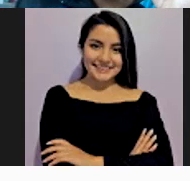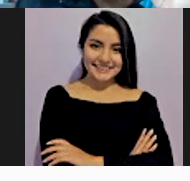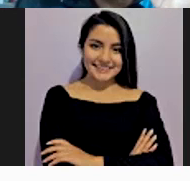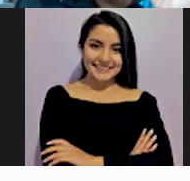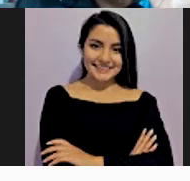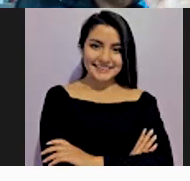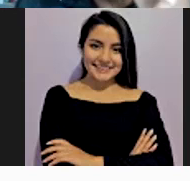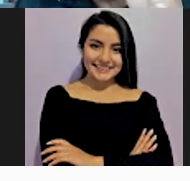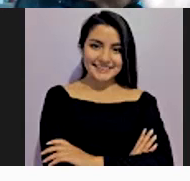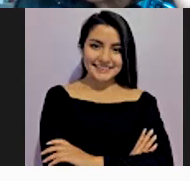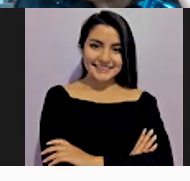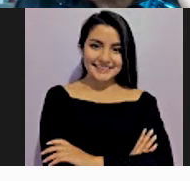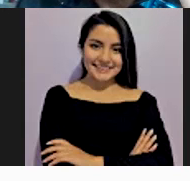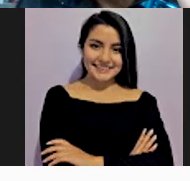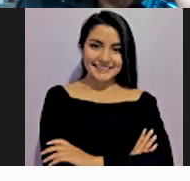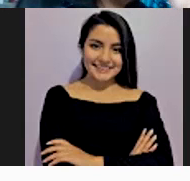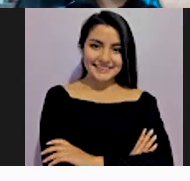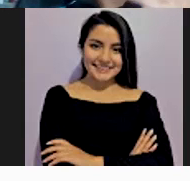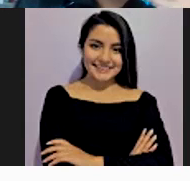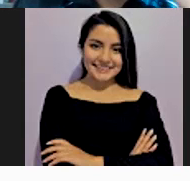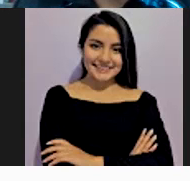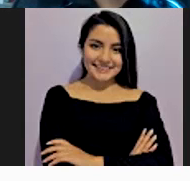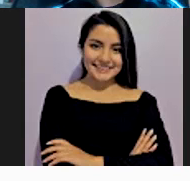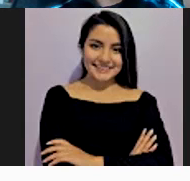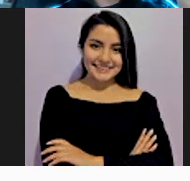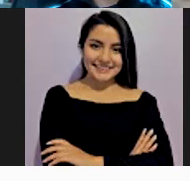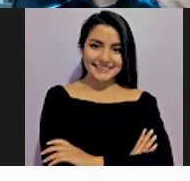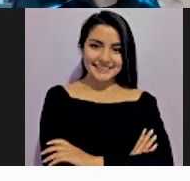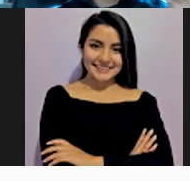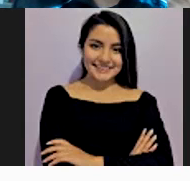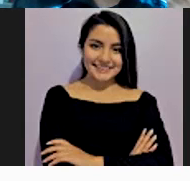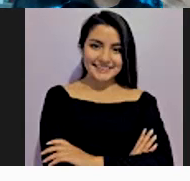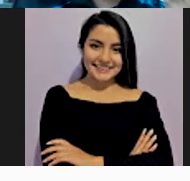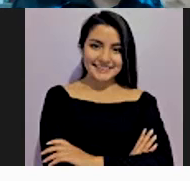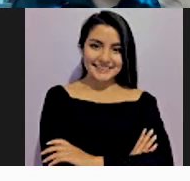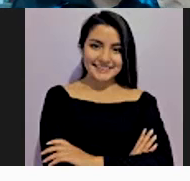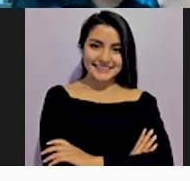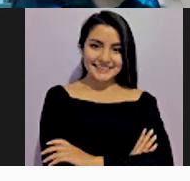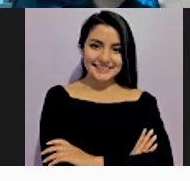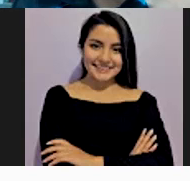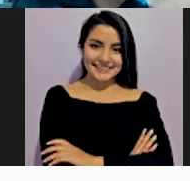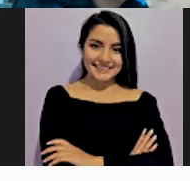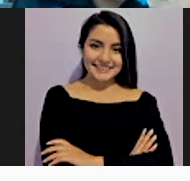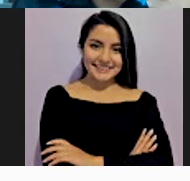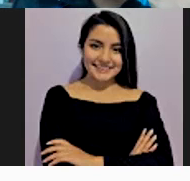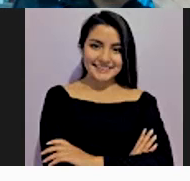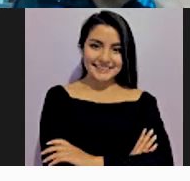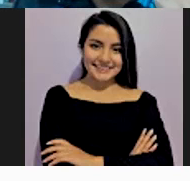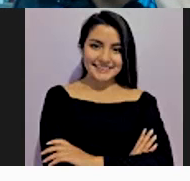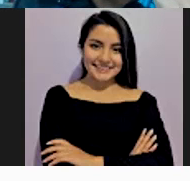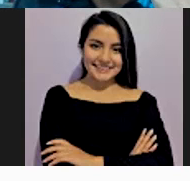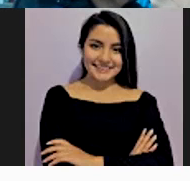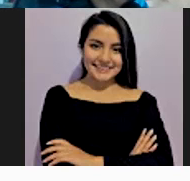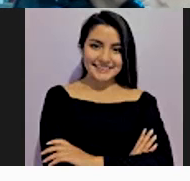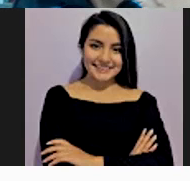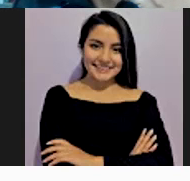en la realidad. En la realidad estaría así. Pero ¿qué pasaría cuando el investigador quiere poner todas esas cosas en una